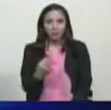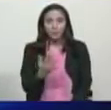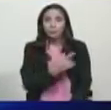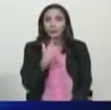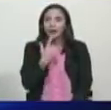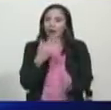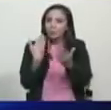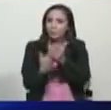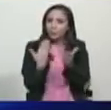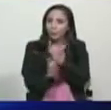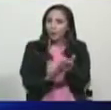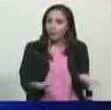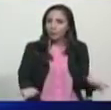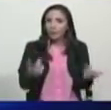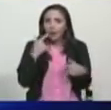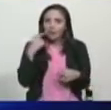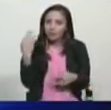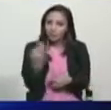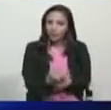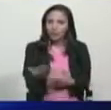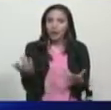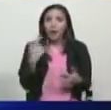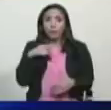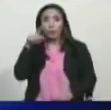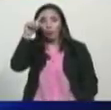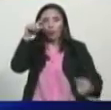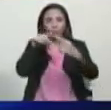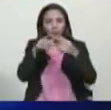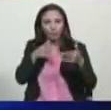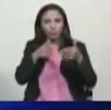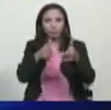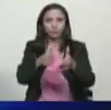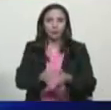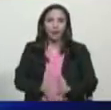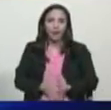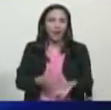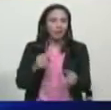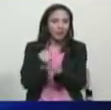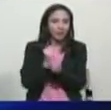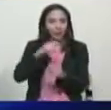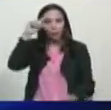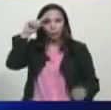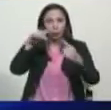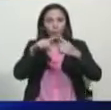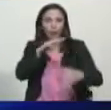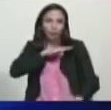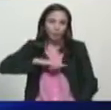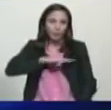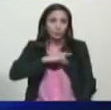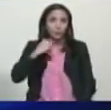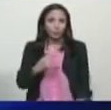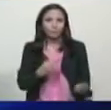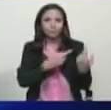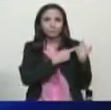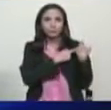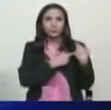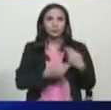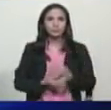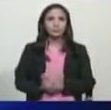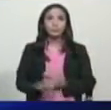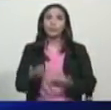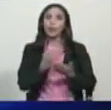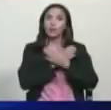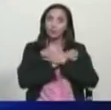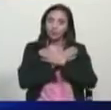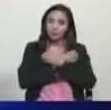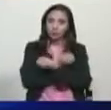resultado, ese debe ser nuestro norte, ese debe ser nuestro objetivo, nuestra misión, nuestro compromiso. Por eso felicito a